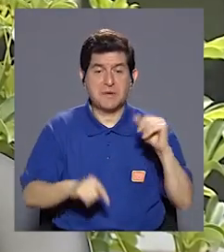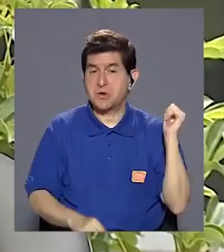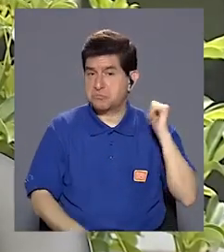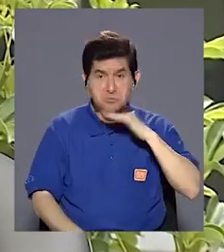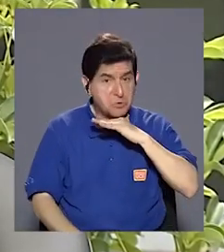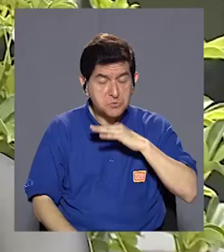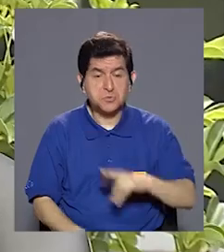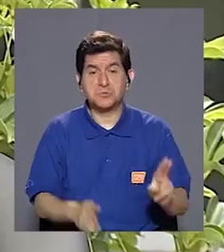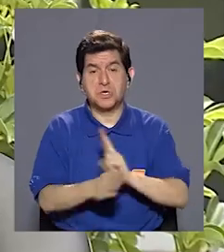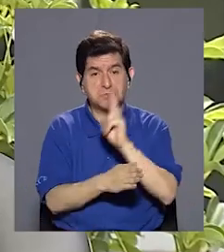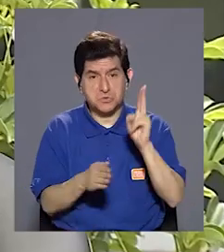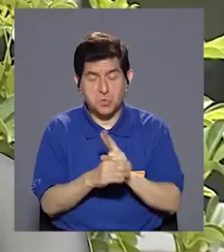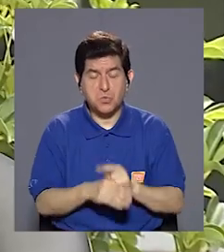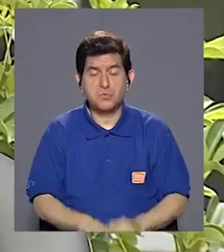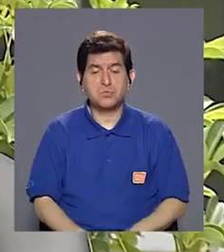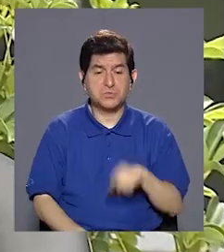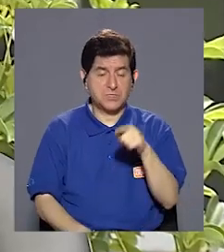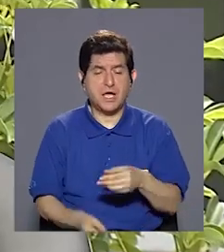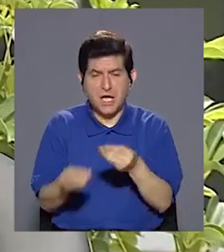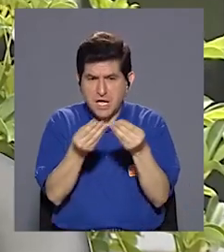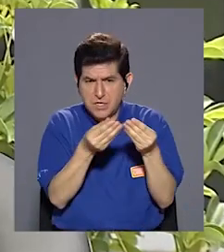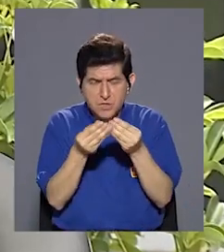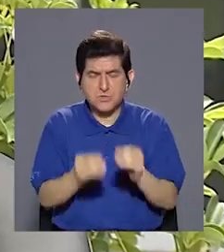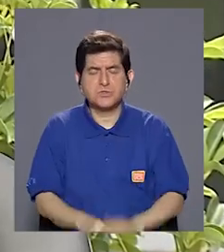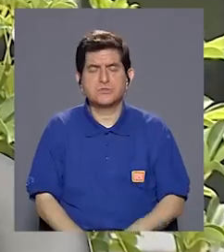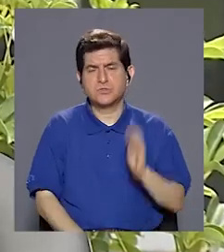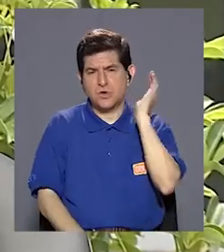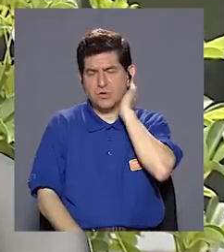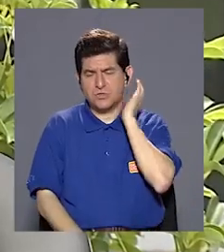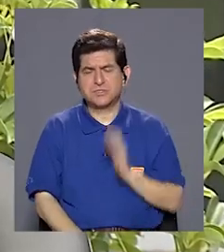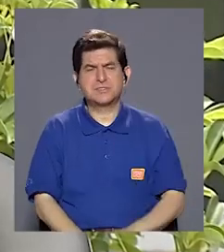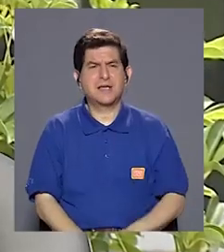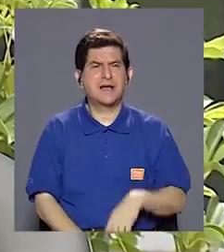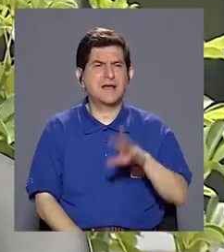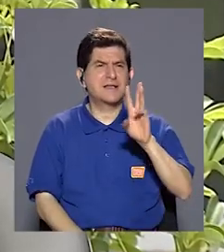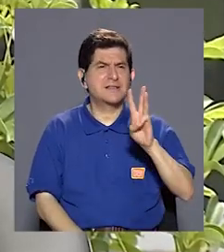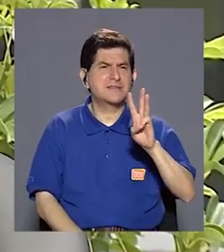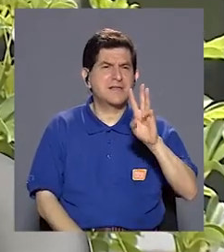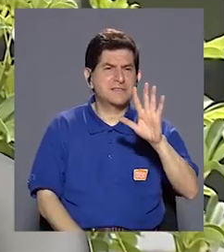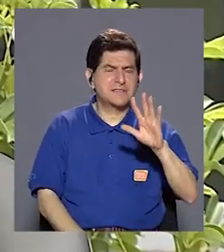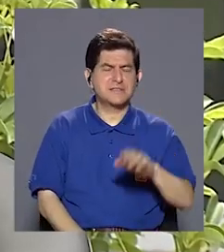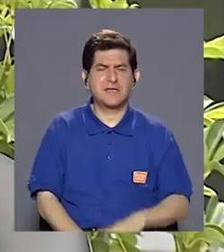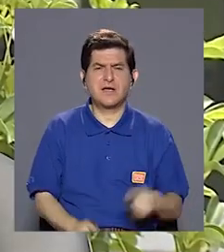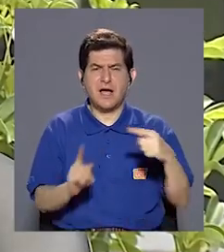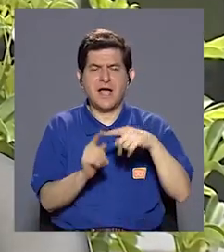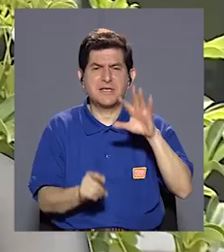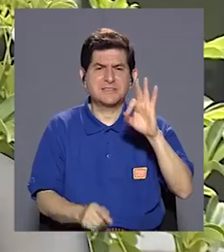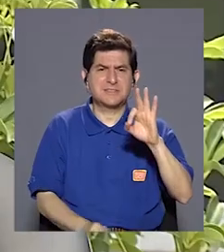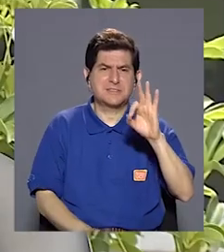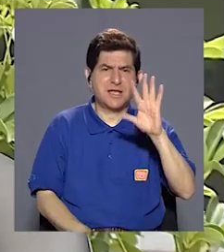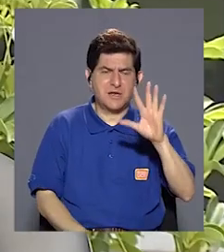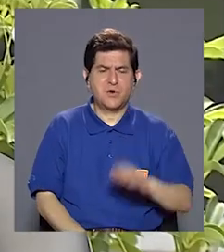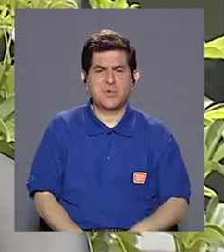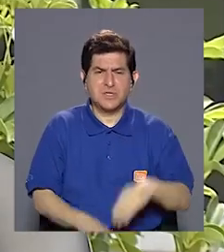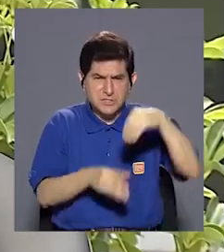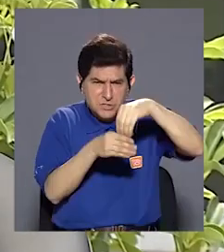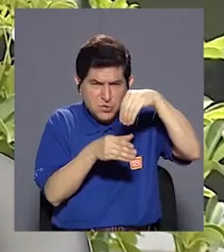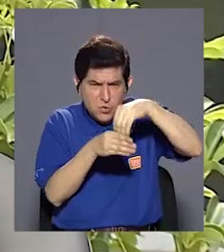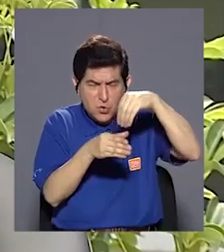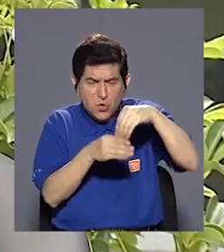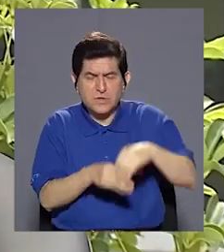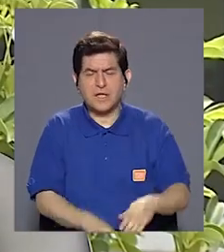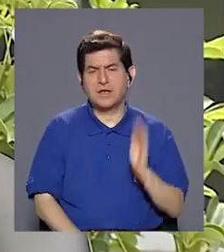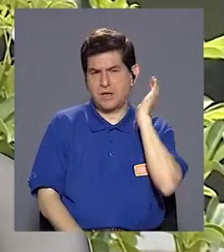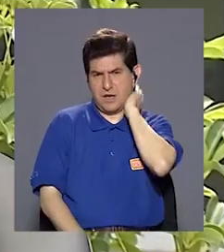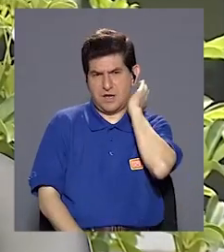estén sucias, el uso de la solución alcohólica, especialmente tiene que ir desde 65 o 60 hasta 95 en concentración de